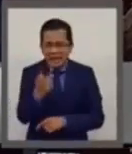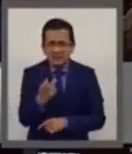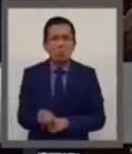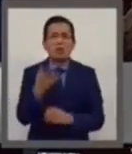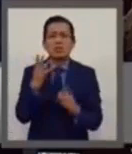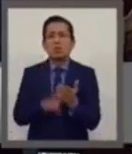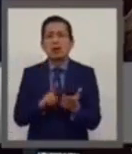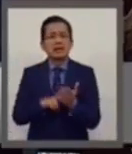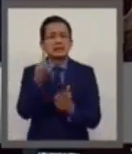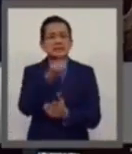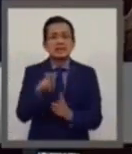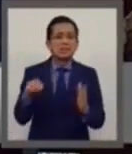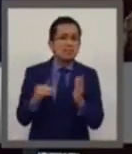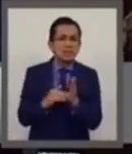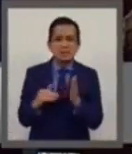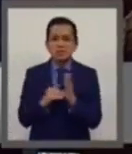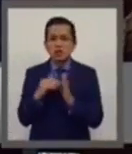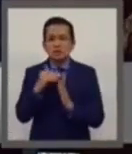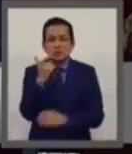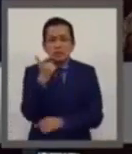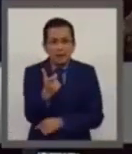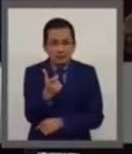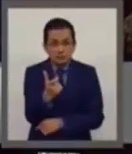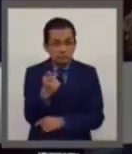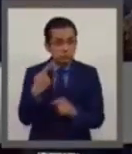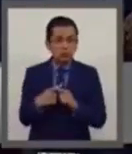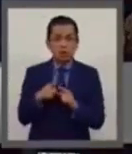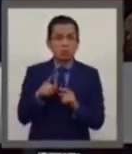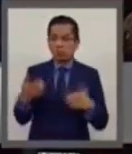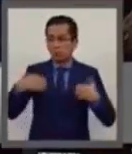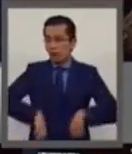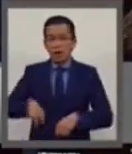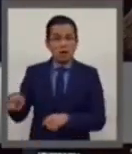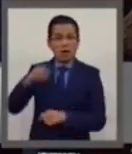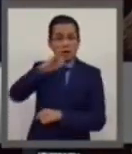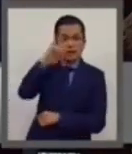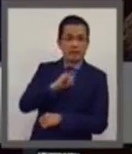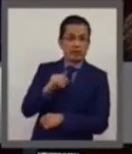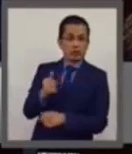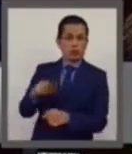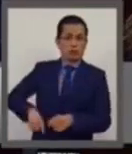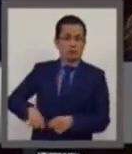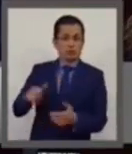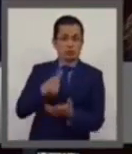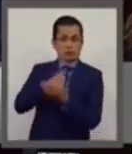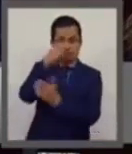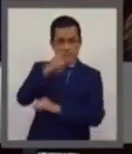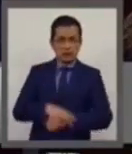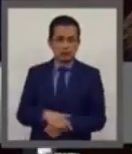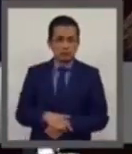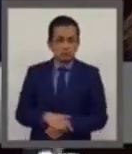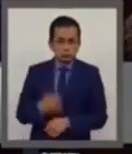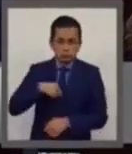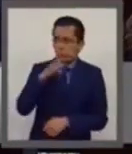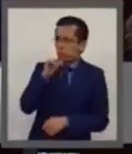el jefe de gobierno. Y sin embargo, nos vemos atados de manos ante la imposición de quienes no escuchan